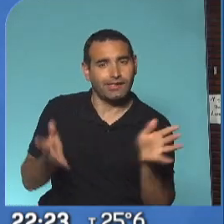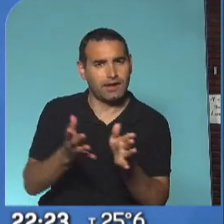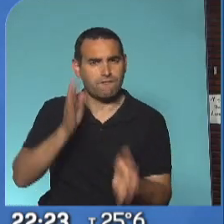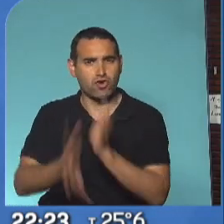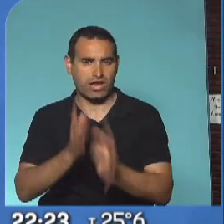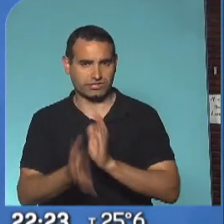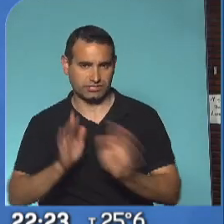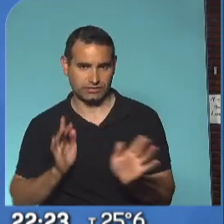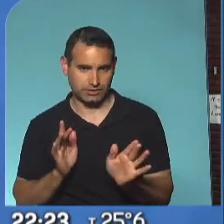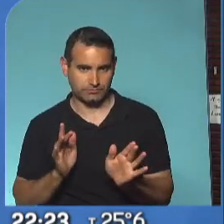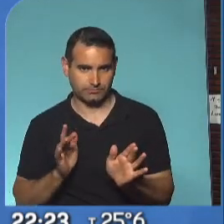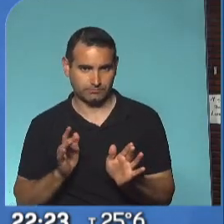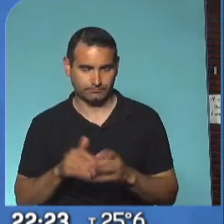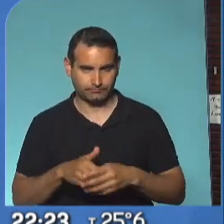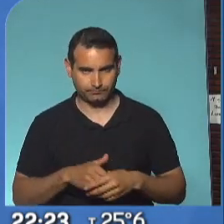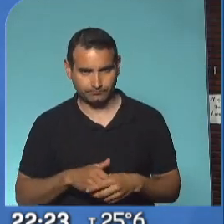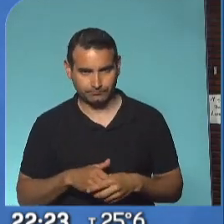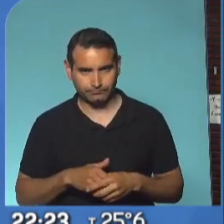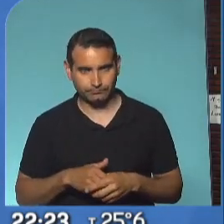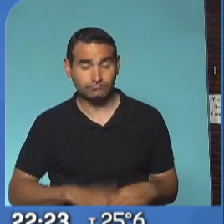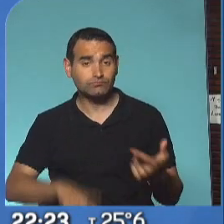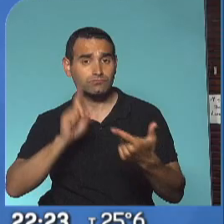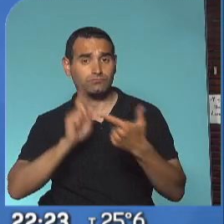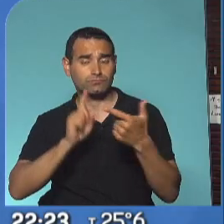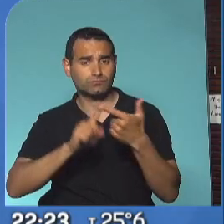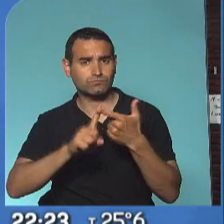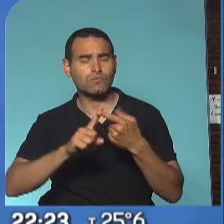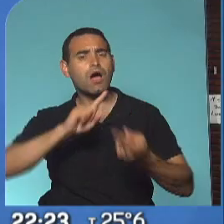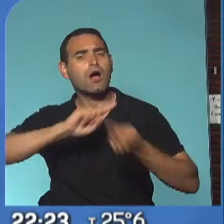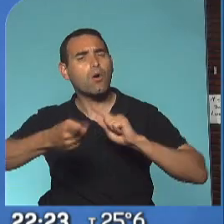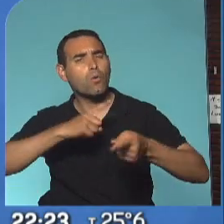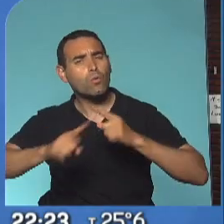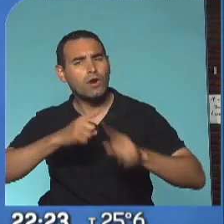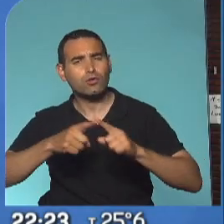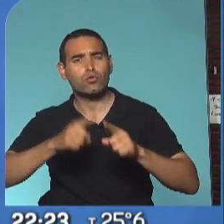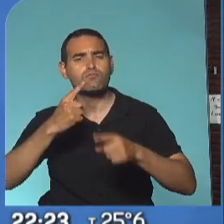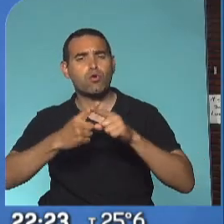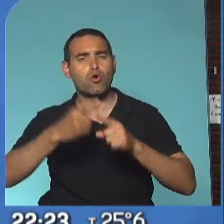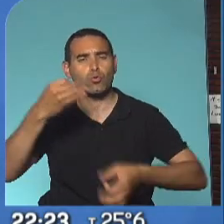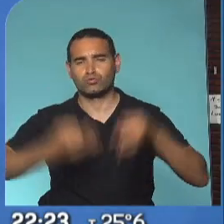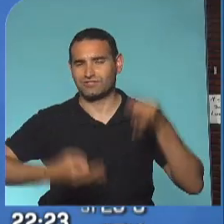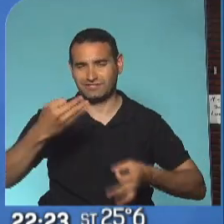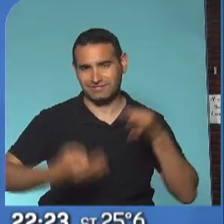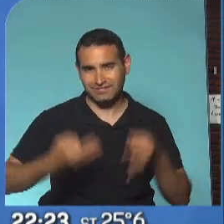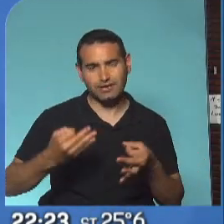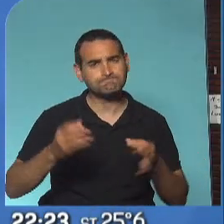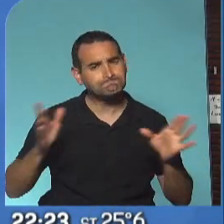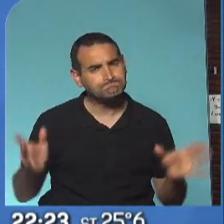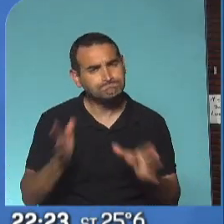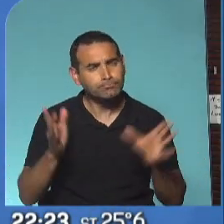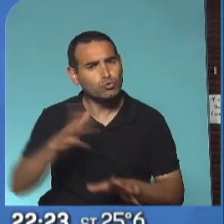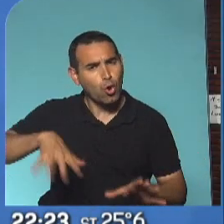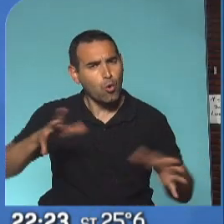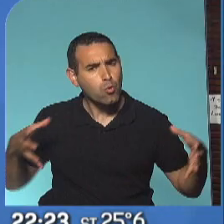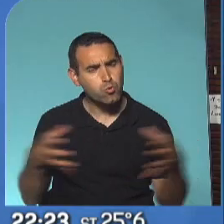la avalan o la toleran. Segundo, un acuerdo por la justicia, para poder impulsar todos